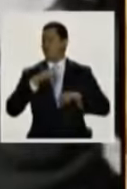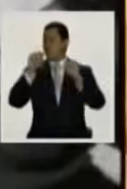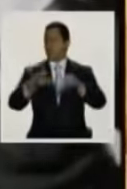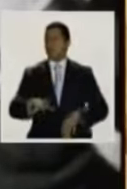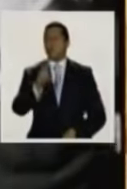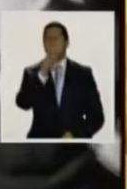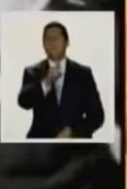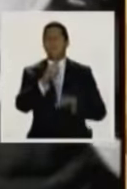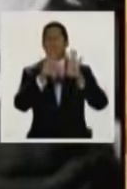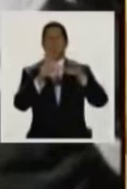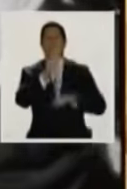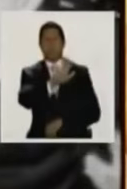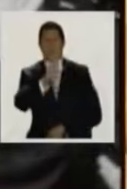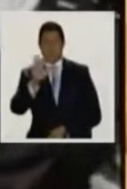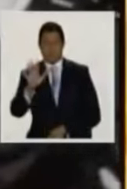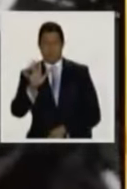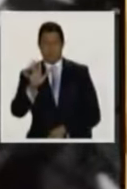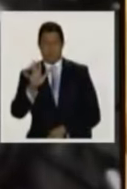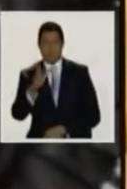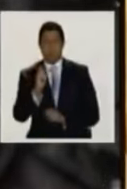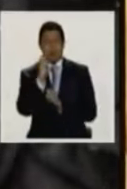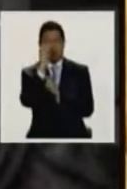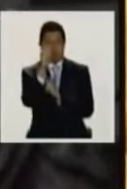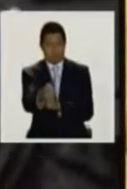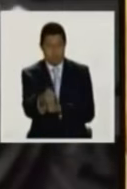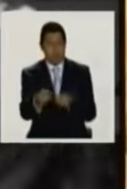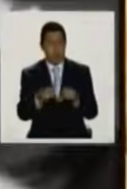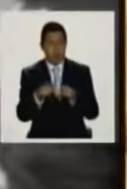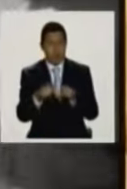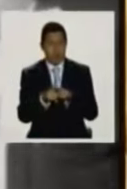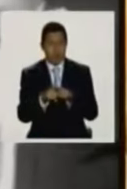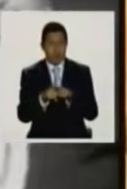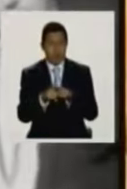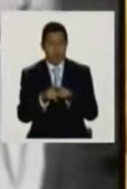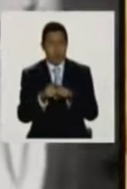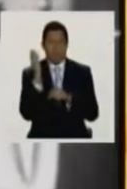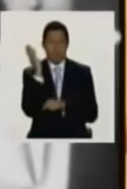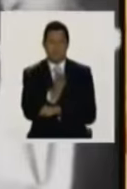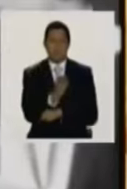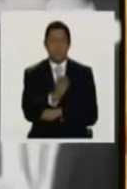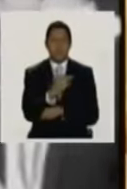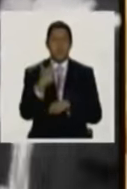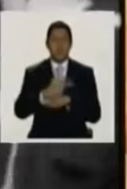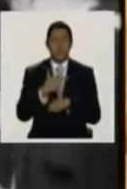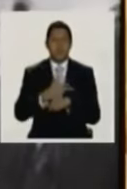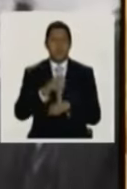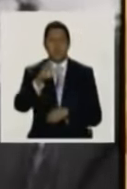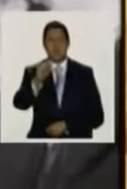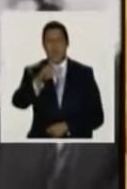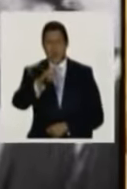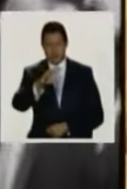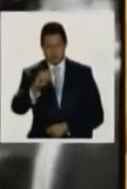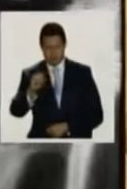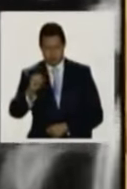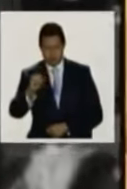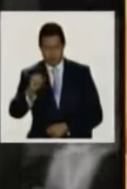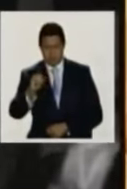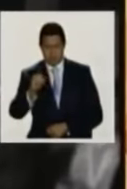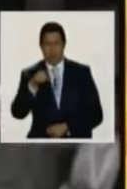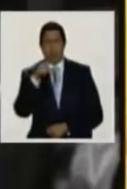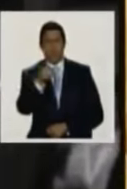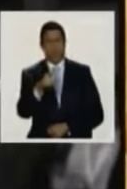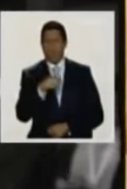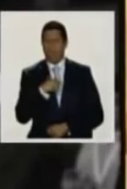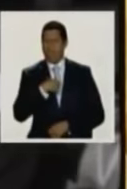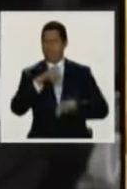en 1955 cuando le otorgan la misma distinción al dictador guatemalteco Carlos Castillo Armas. Con